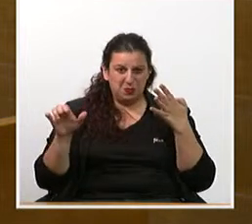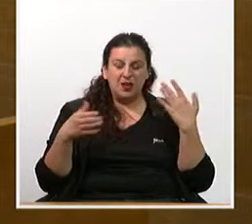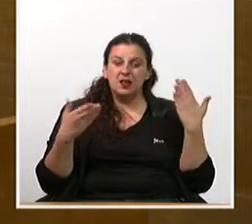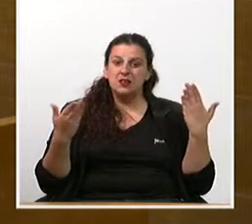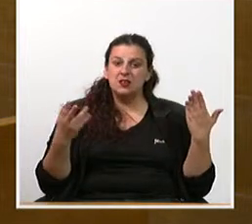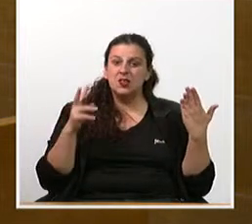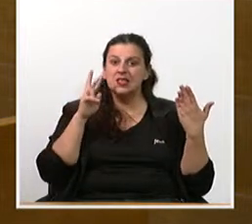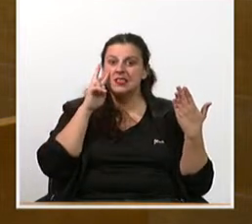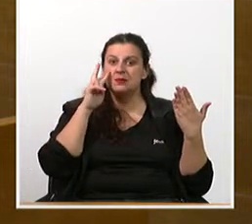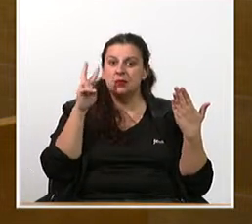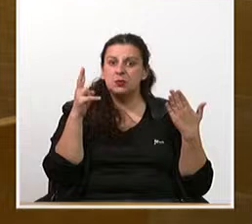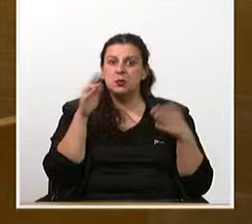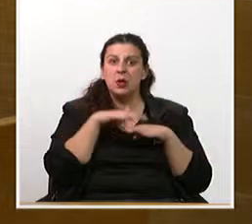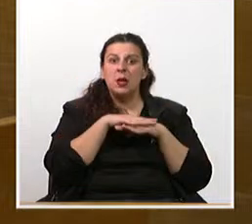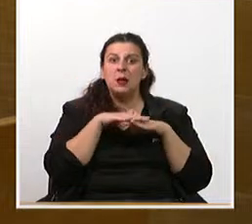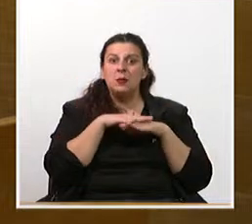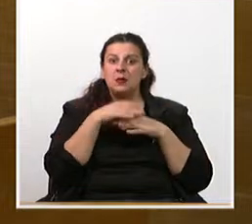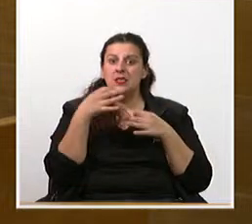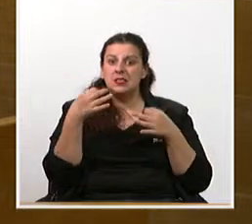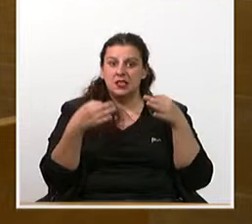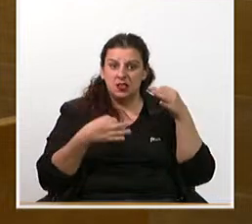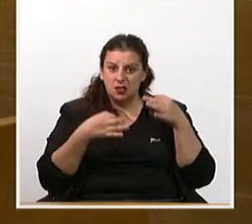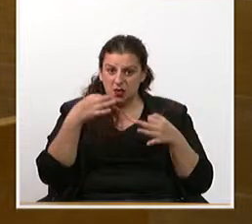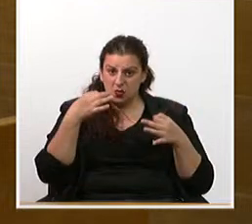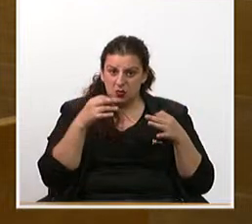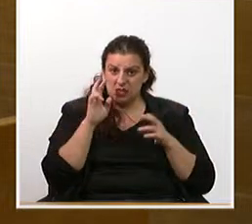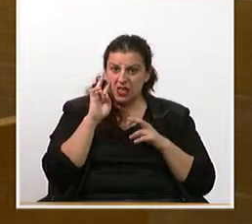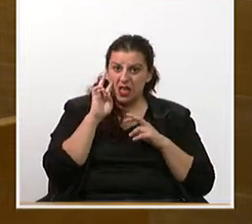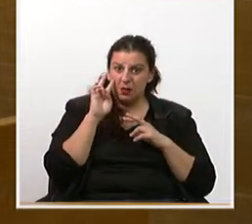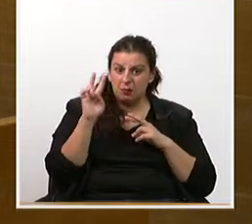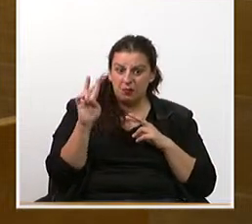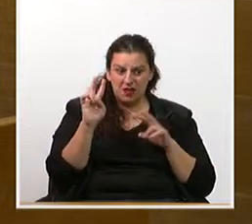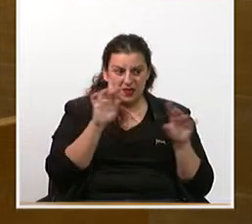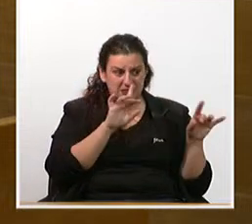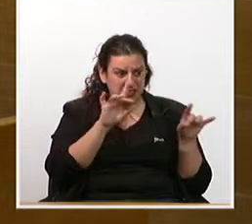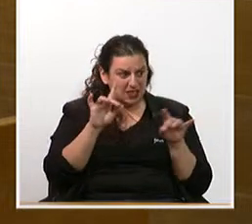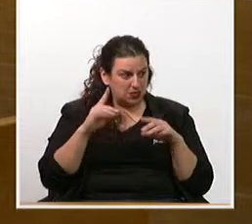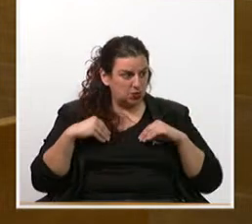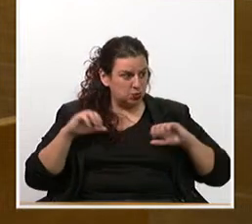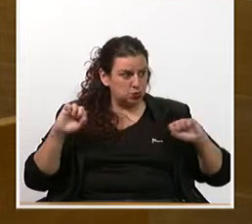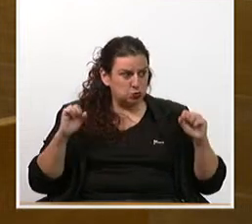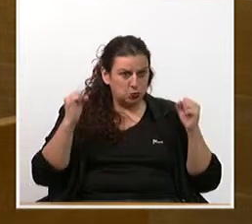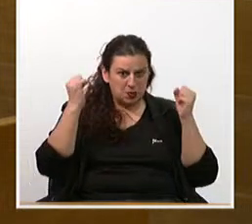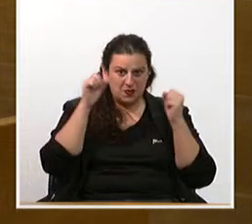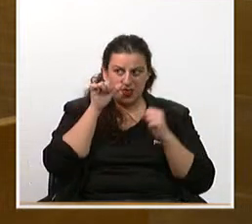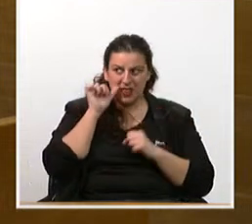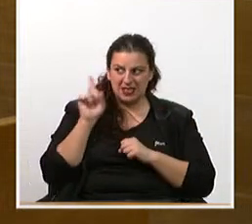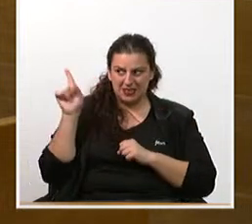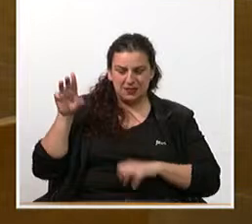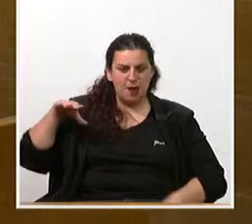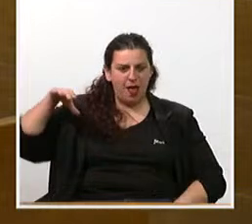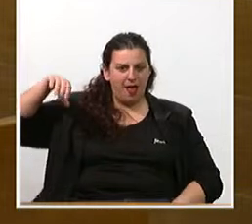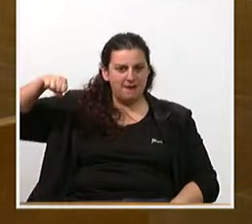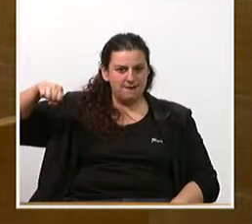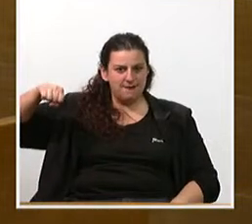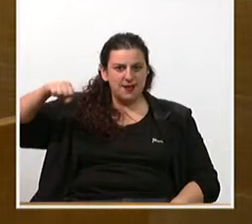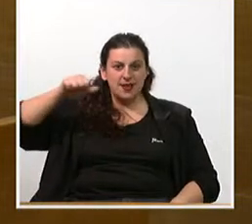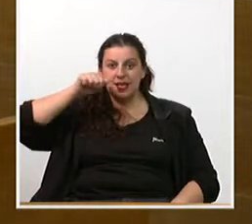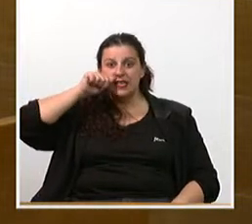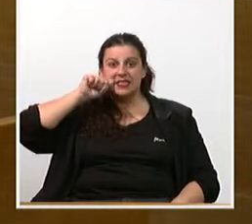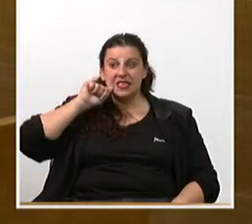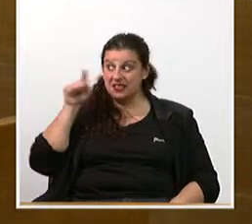Ministerio de Justicia para beneficiar aquellos territorios de los que depende la supervivencia de Sánchez resulta absolutamente